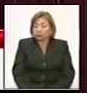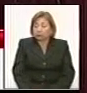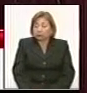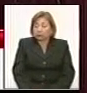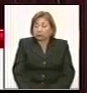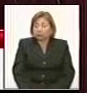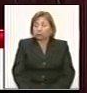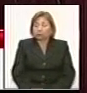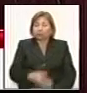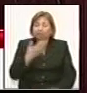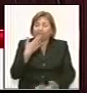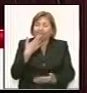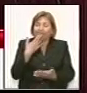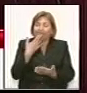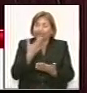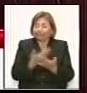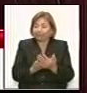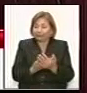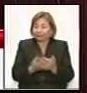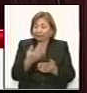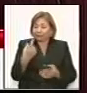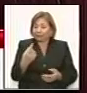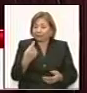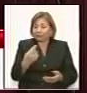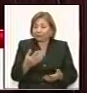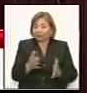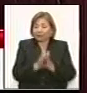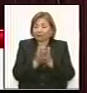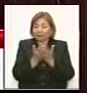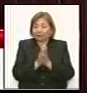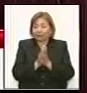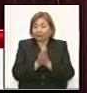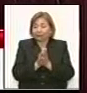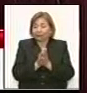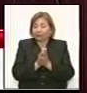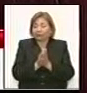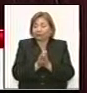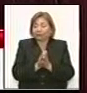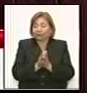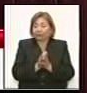Pues mil gracias. Yo les voy a entregar acá unos libros que es un poco